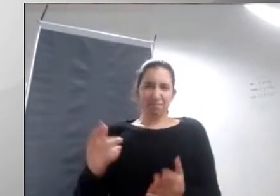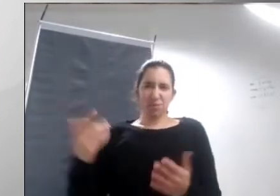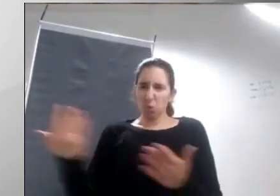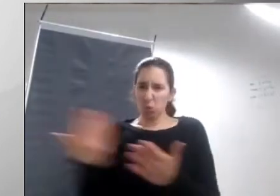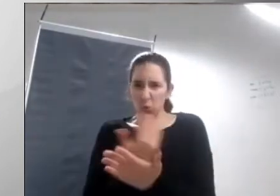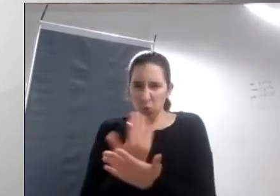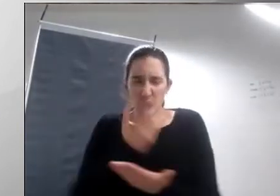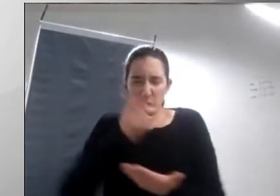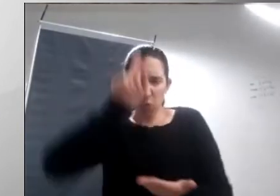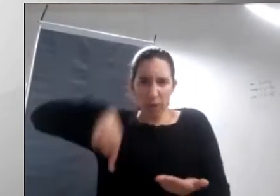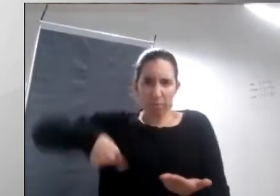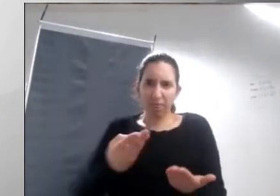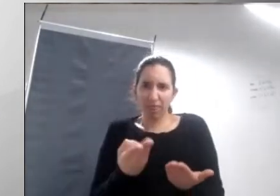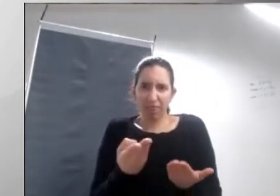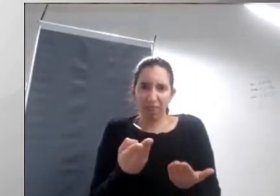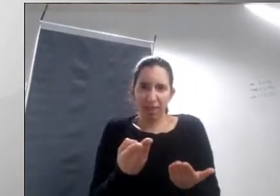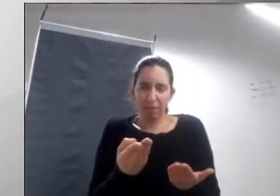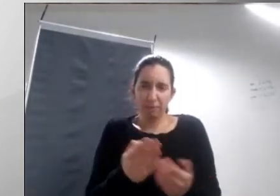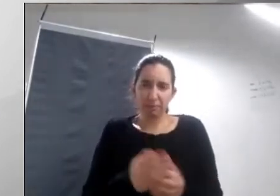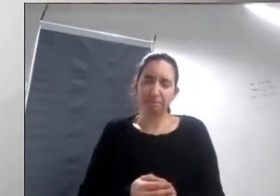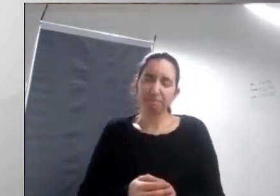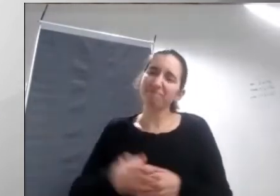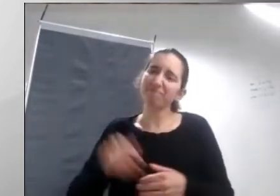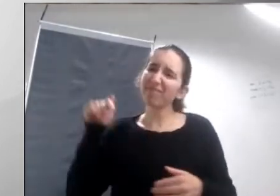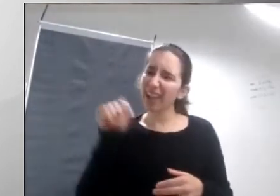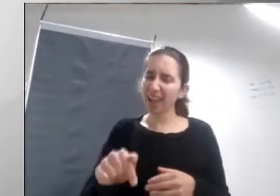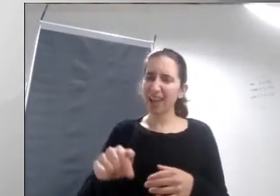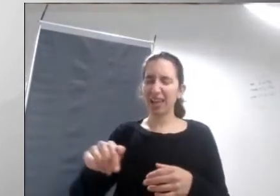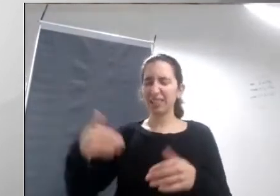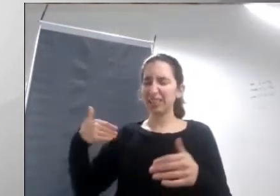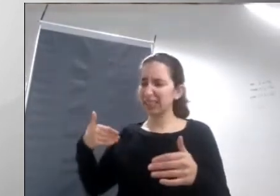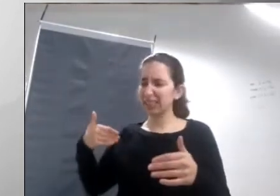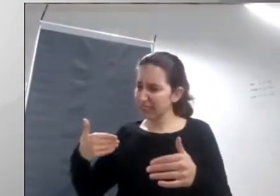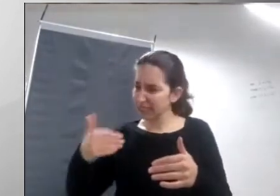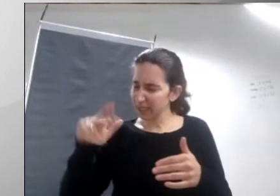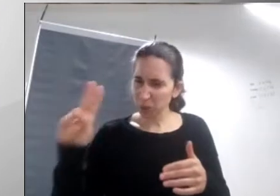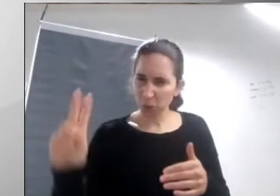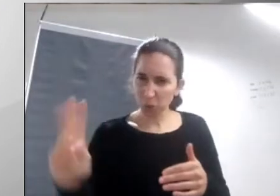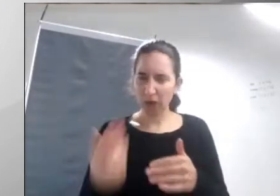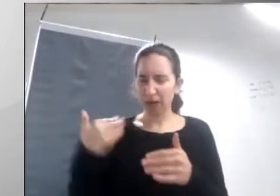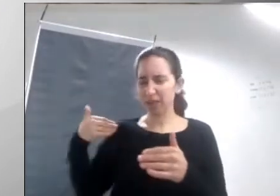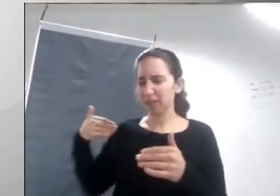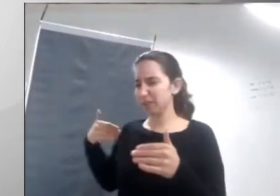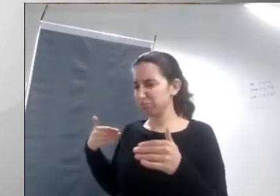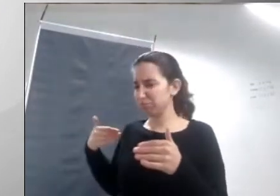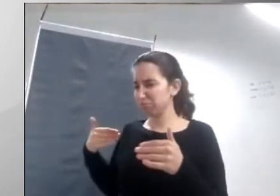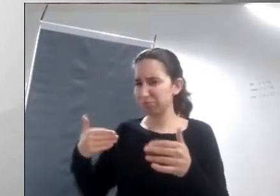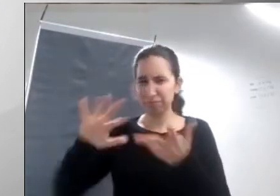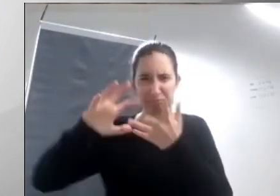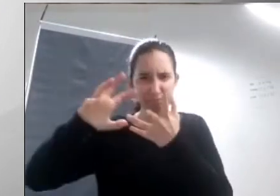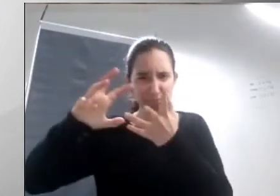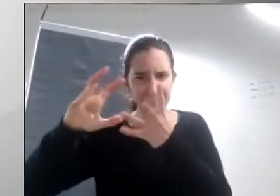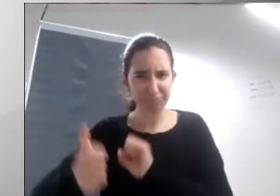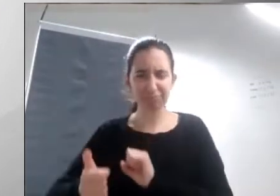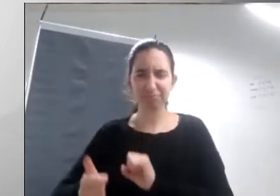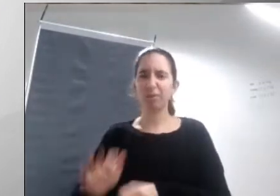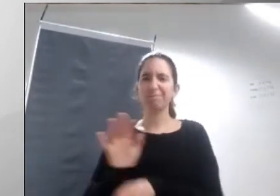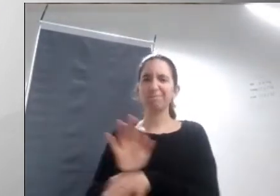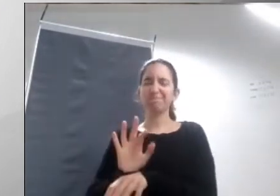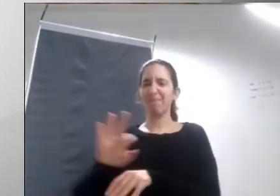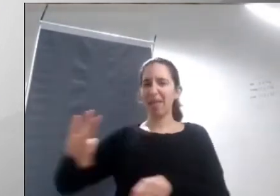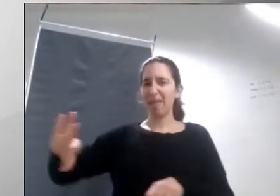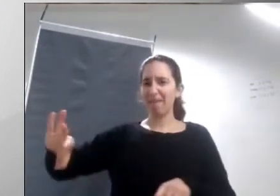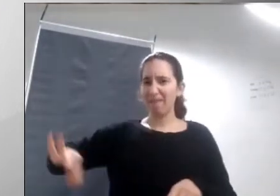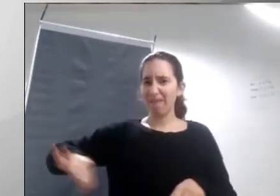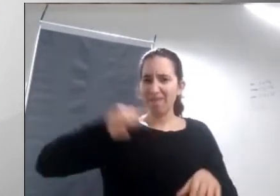que tiene que ver con todo lo que lleva a la destrucción y a la muerte, lo que está en contra de la vida. La anomalía